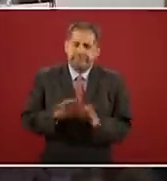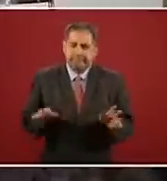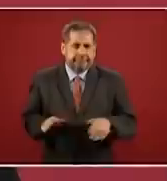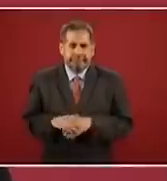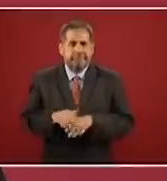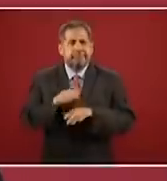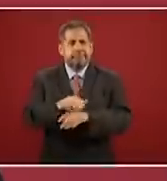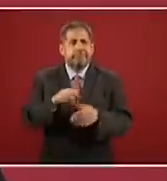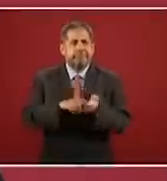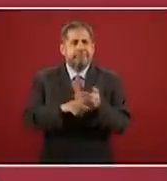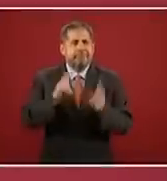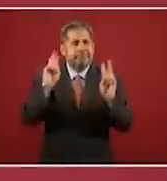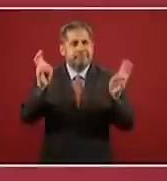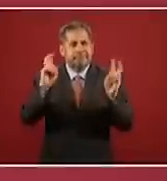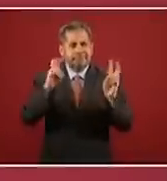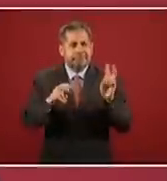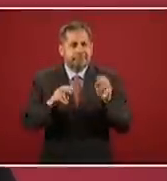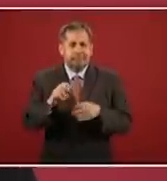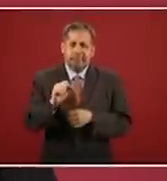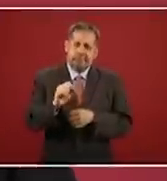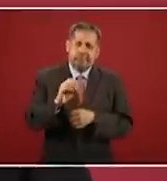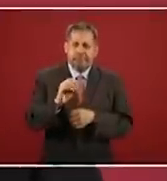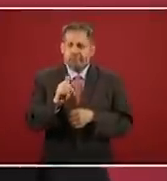con la caja, la Sofipo Libertad.